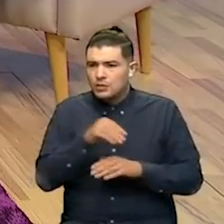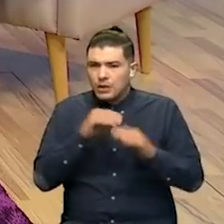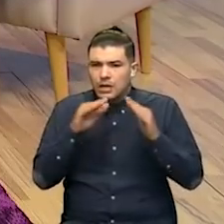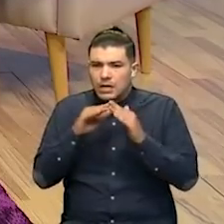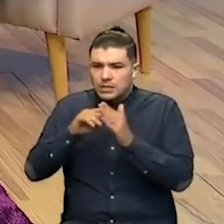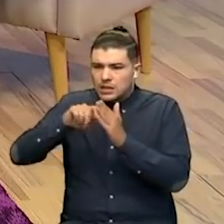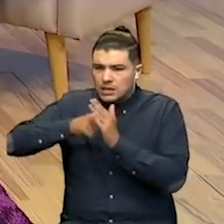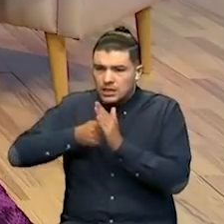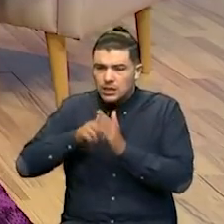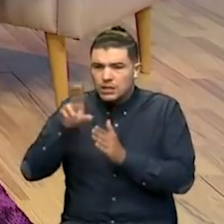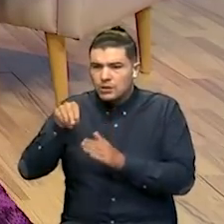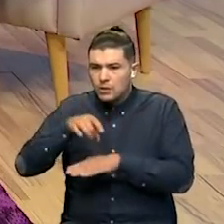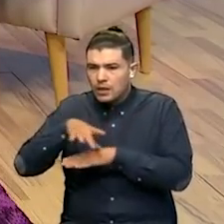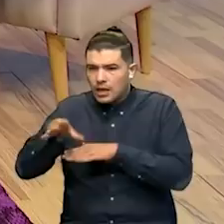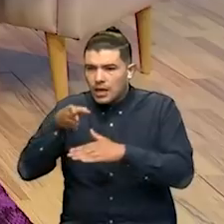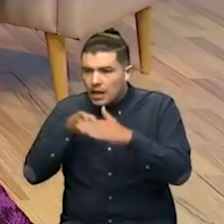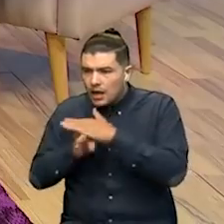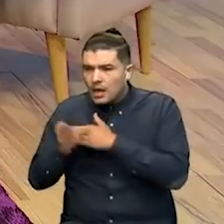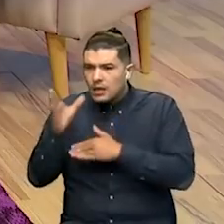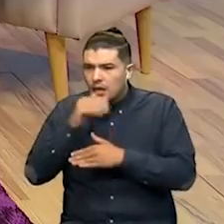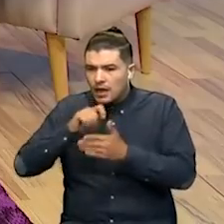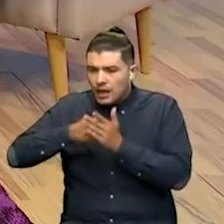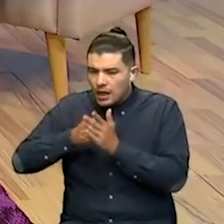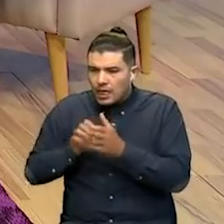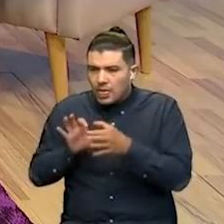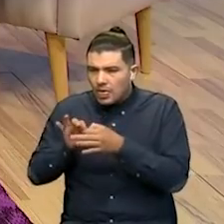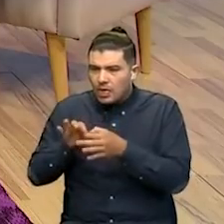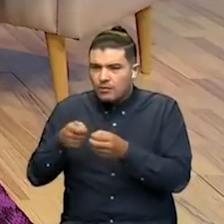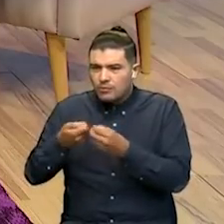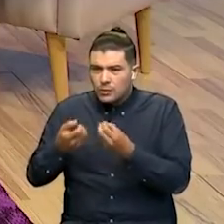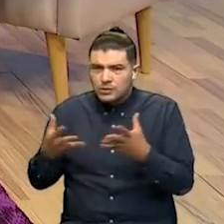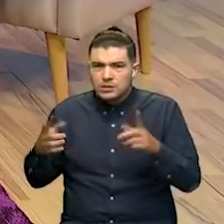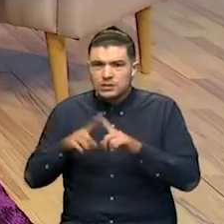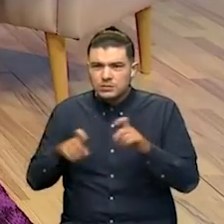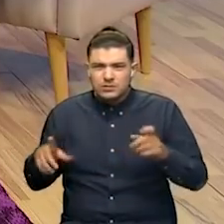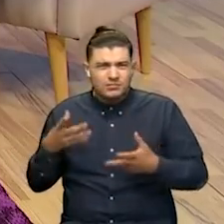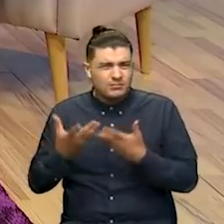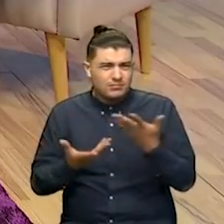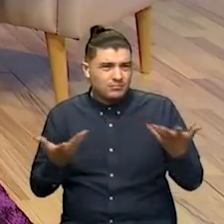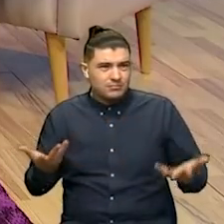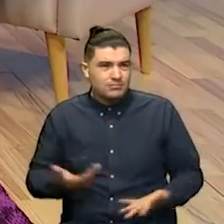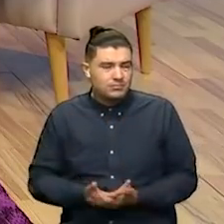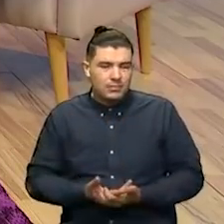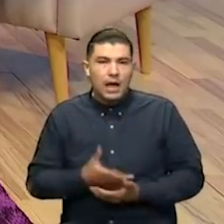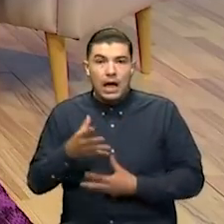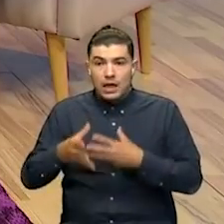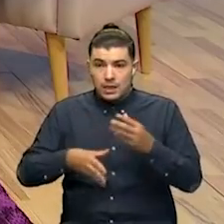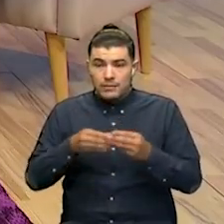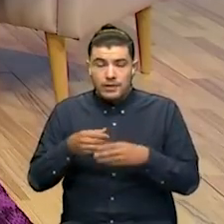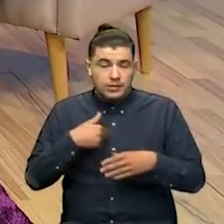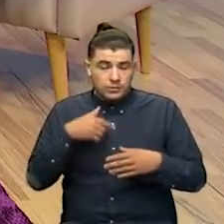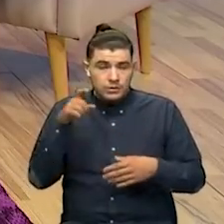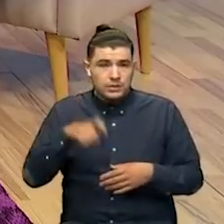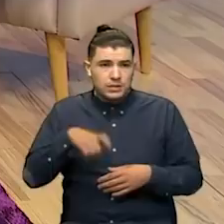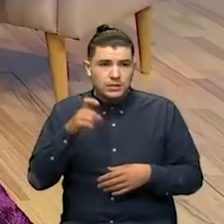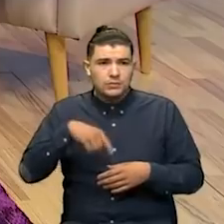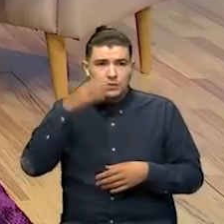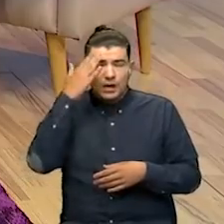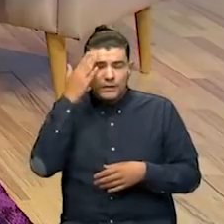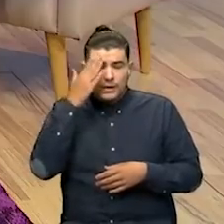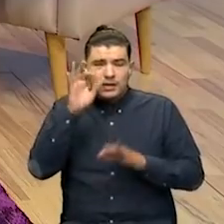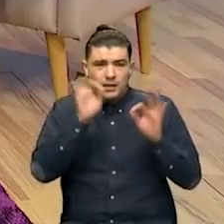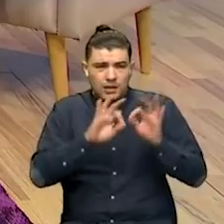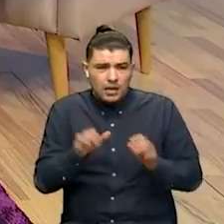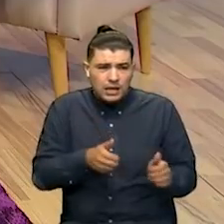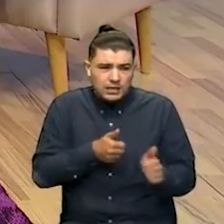una pieza, no deja acercar a nadie, coloca candado, chapas, llaves y de todo. De todas maneras, pues necesito una